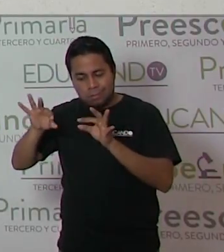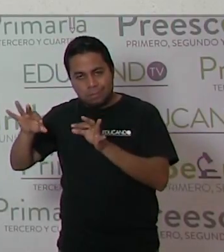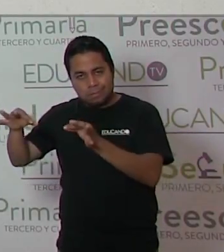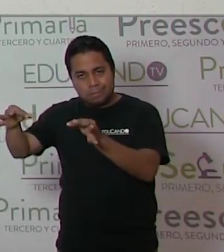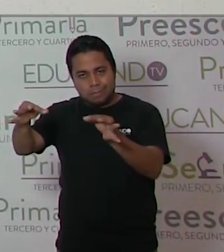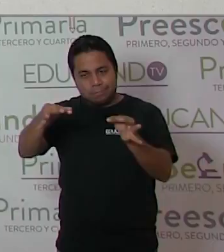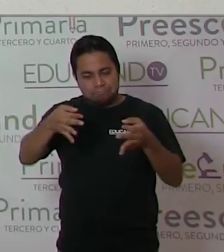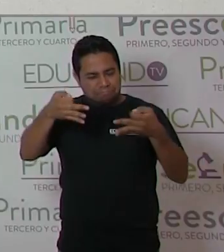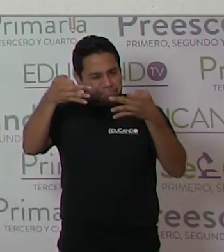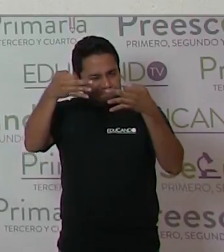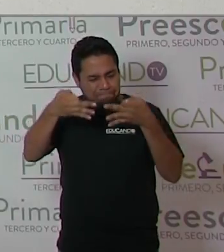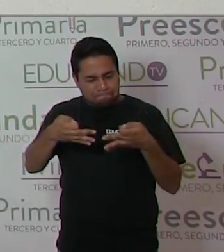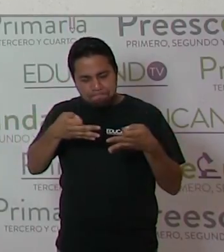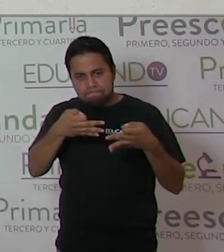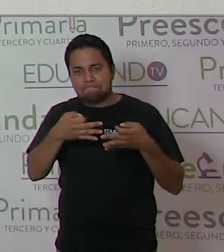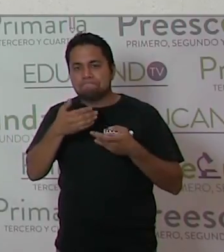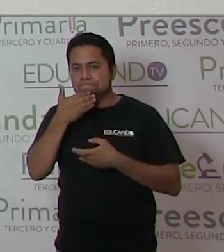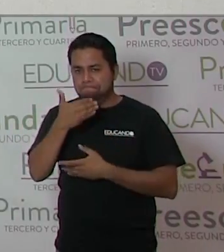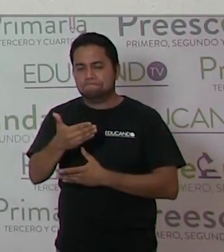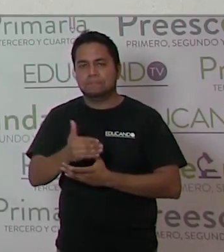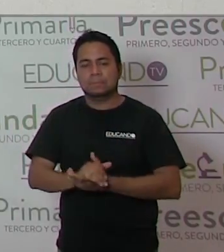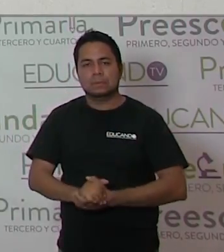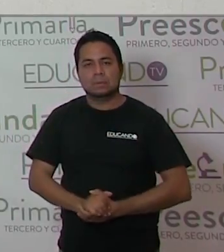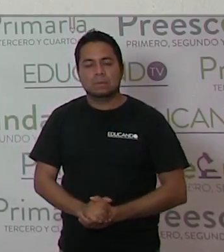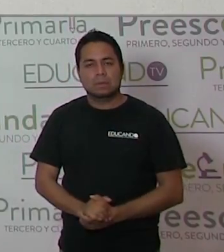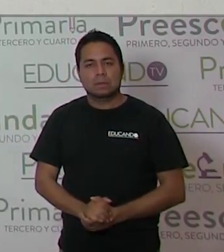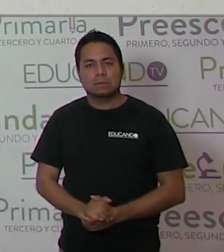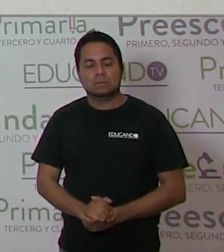pegar uniformemente.